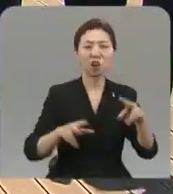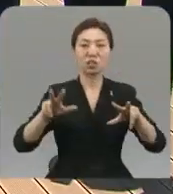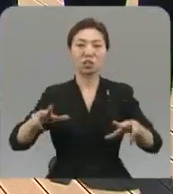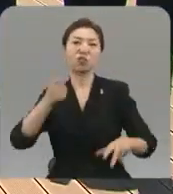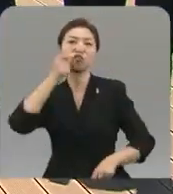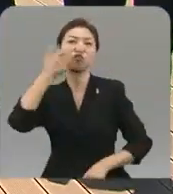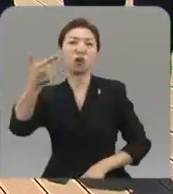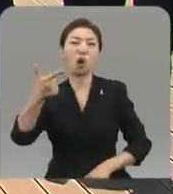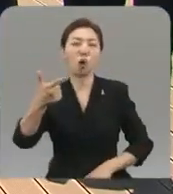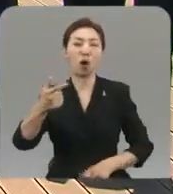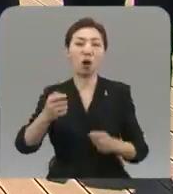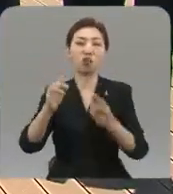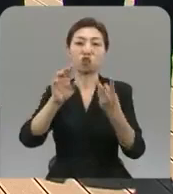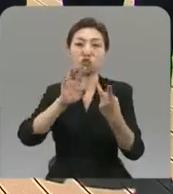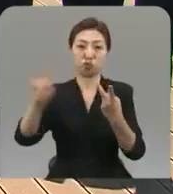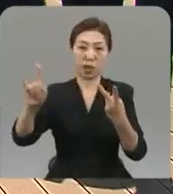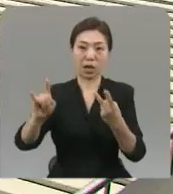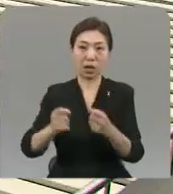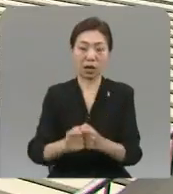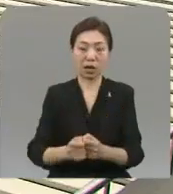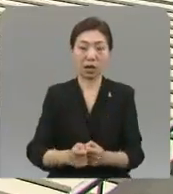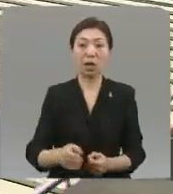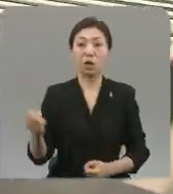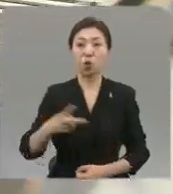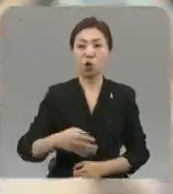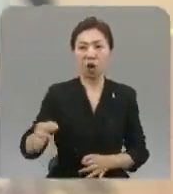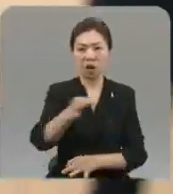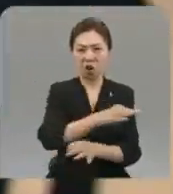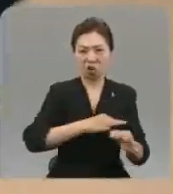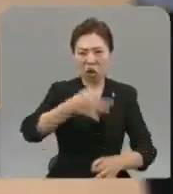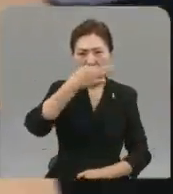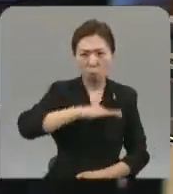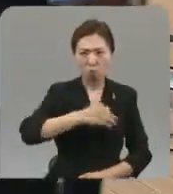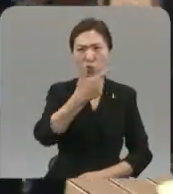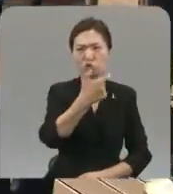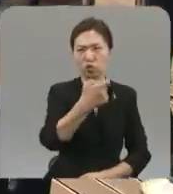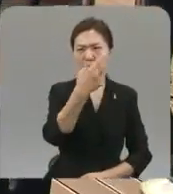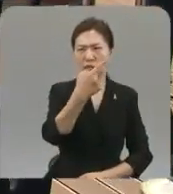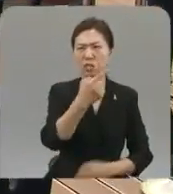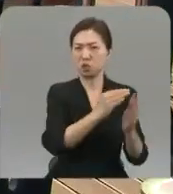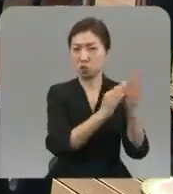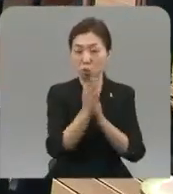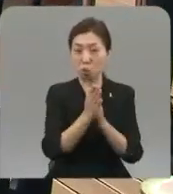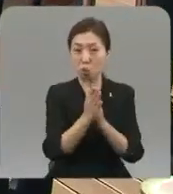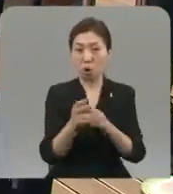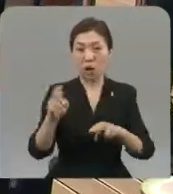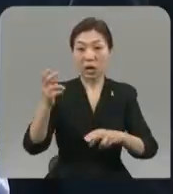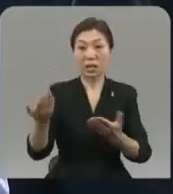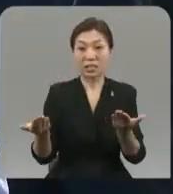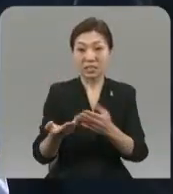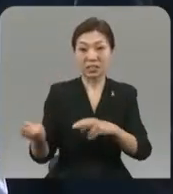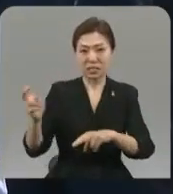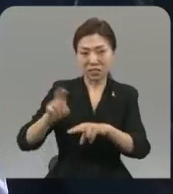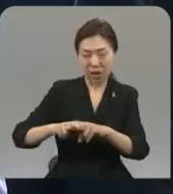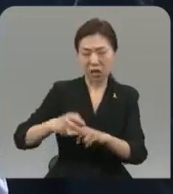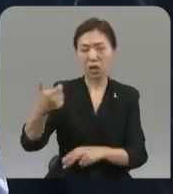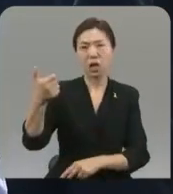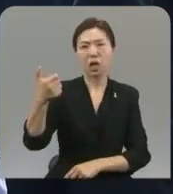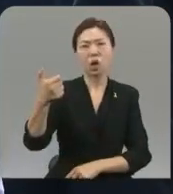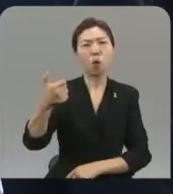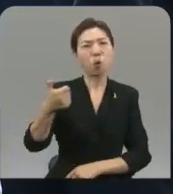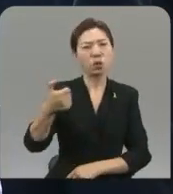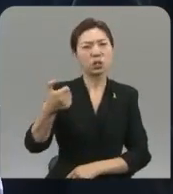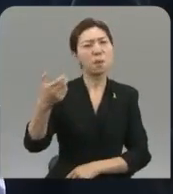efecto económico que un evento internacional de Sa índole podría generar al considerarlo muy superior al logrado por la expo de dange